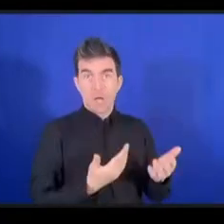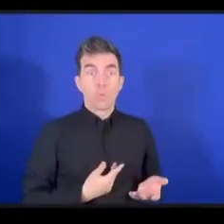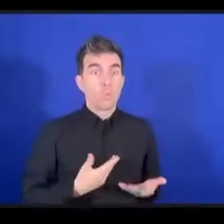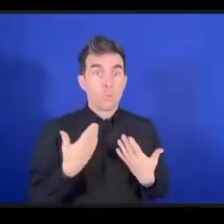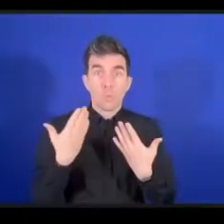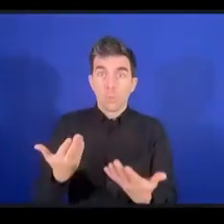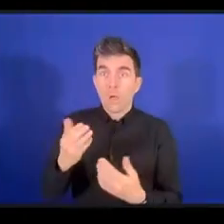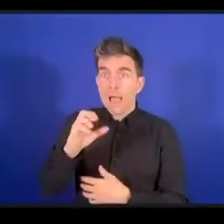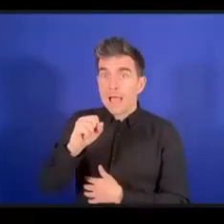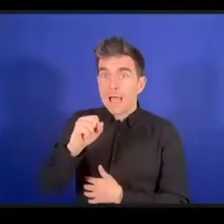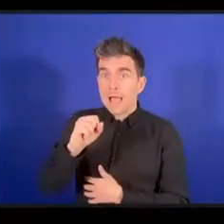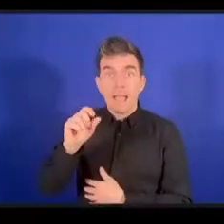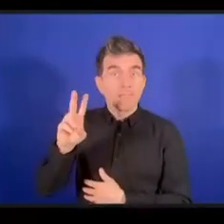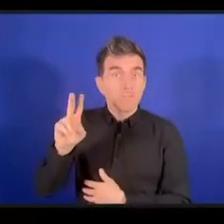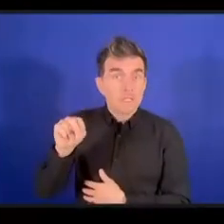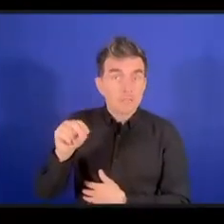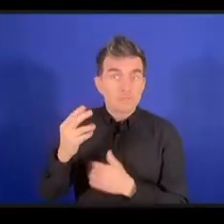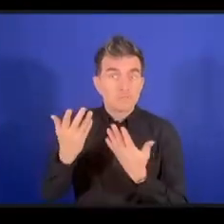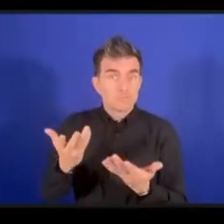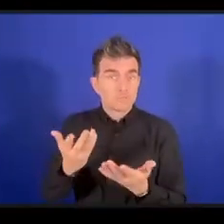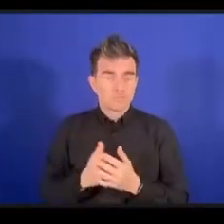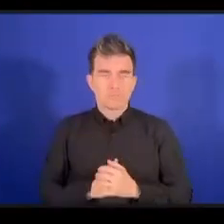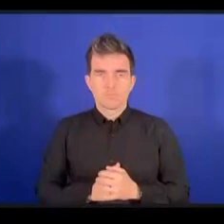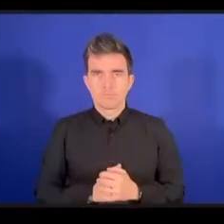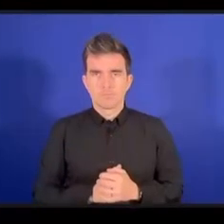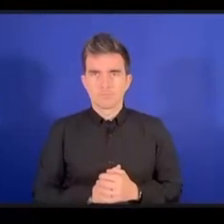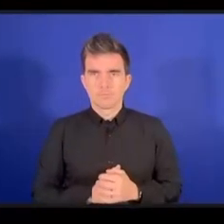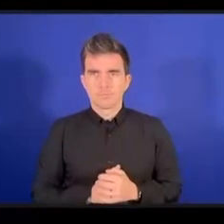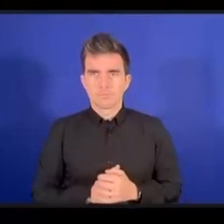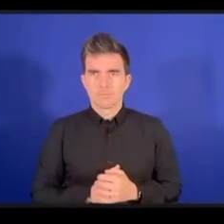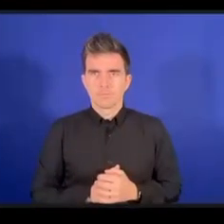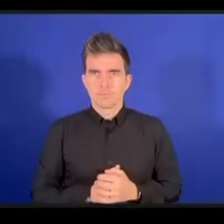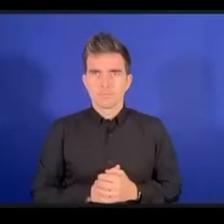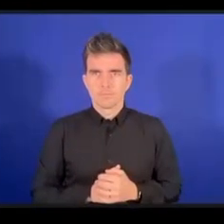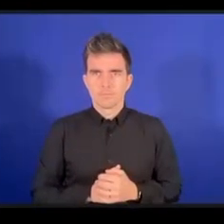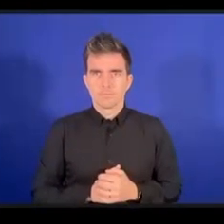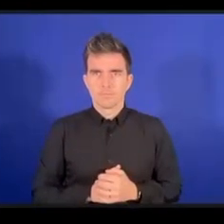práctico Steven son Steve